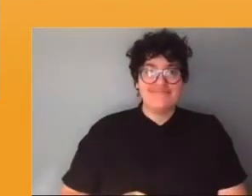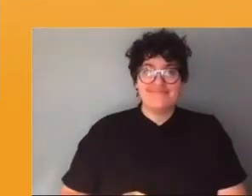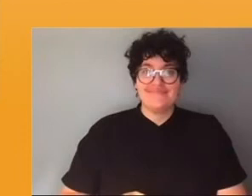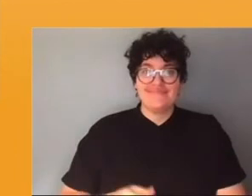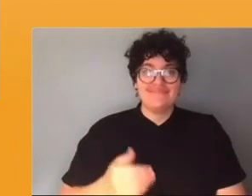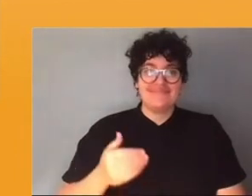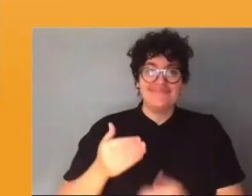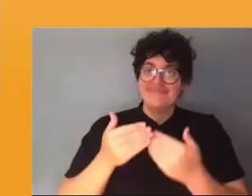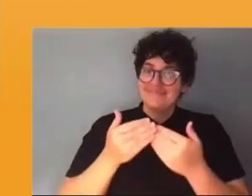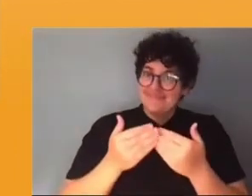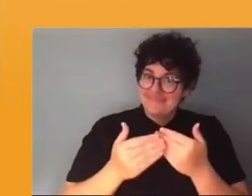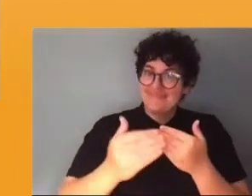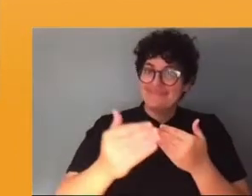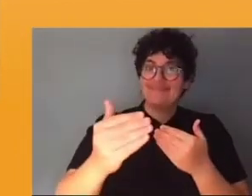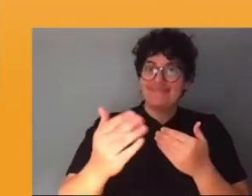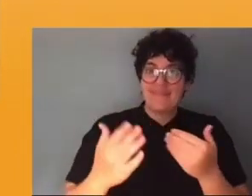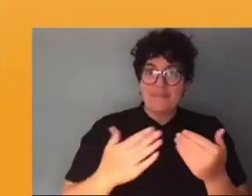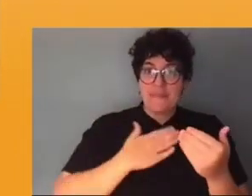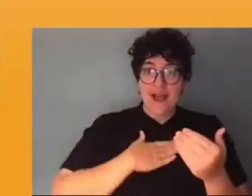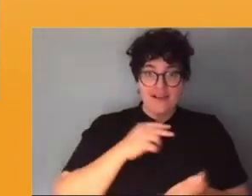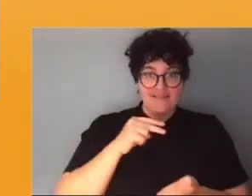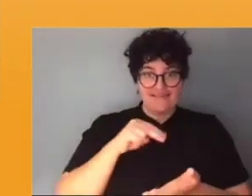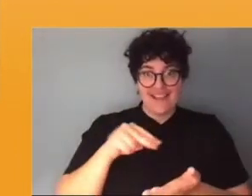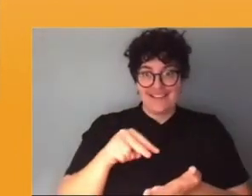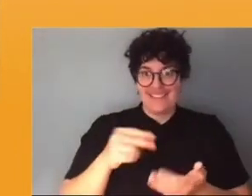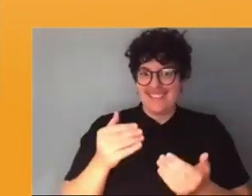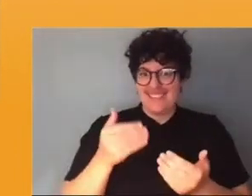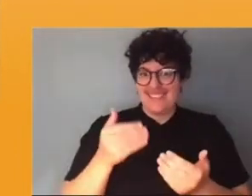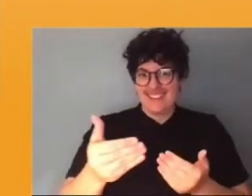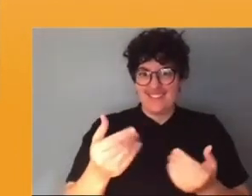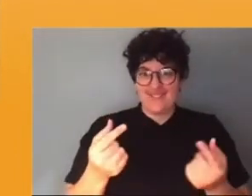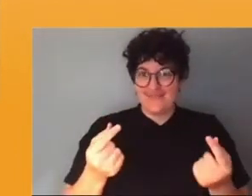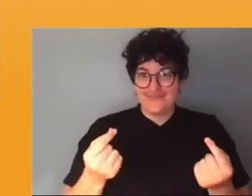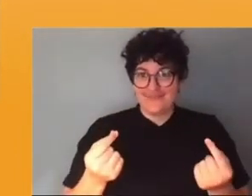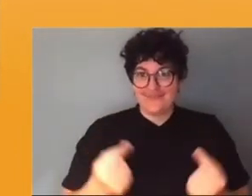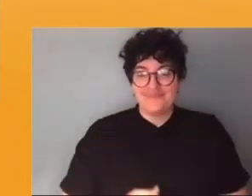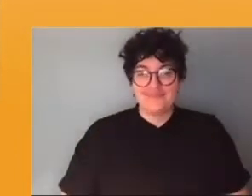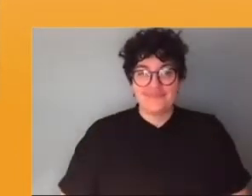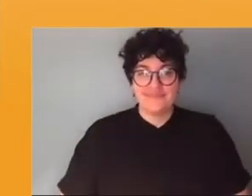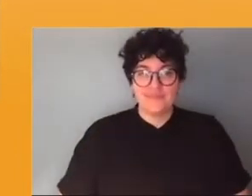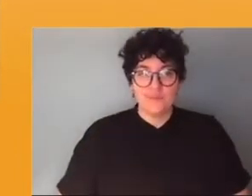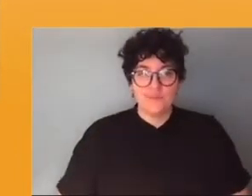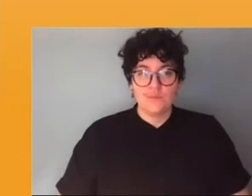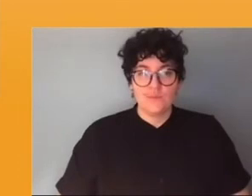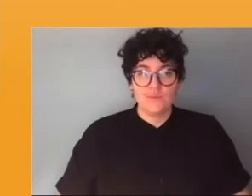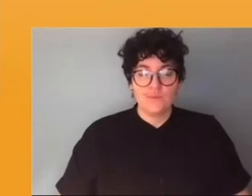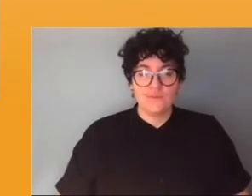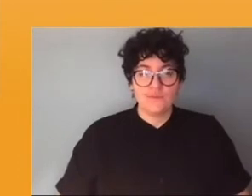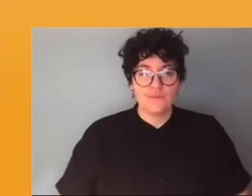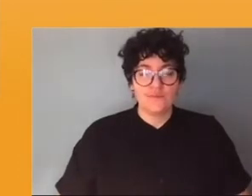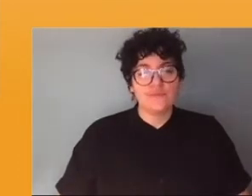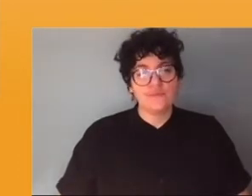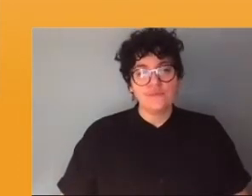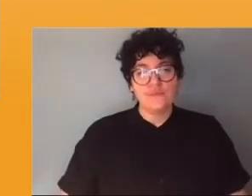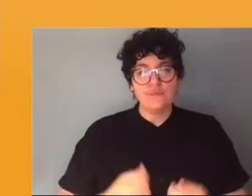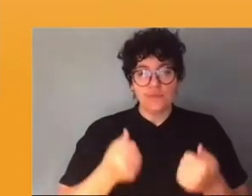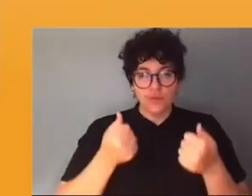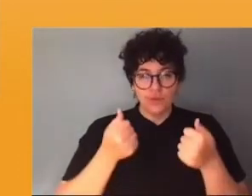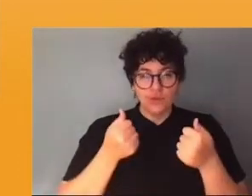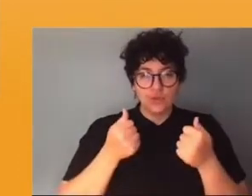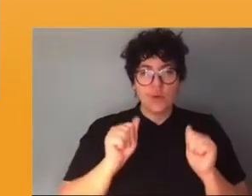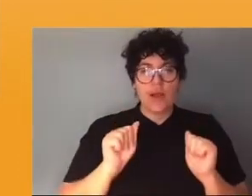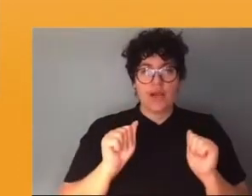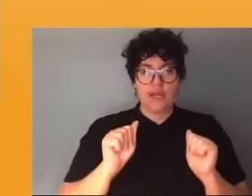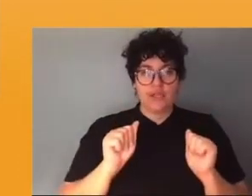la siguiente fase de mi danza y lo que eso va a hacer es tratar de